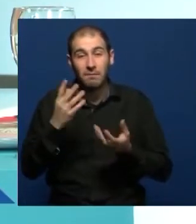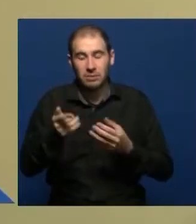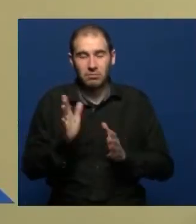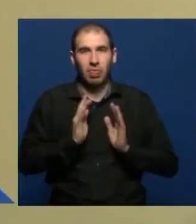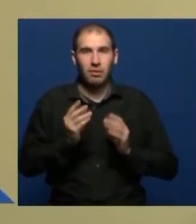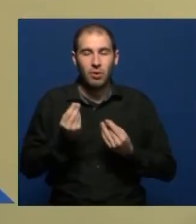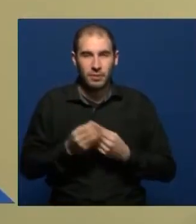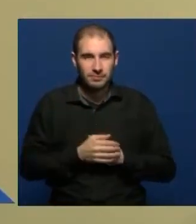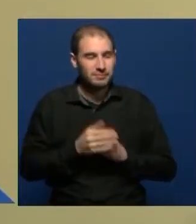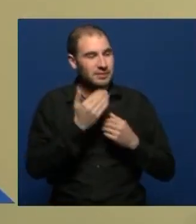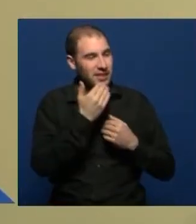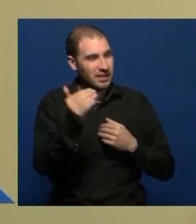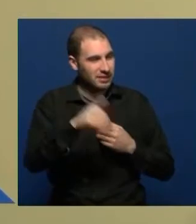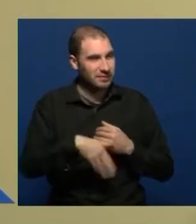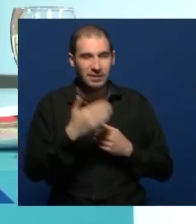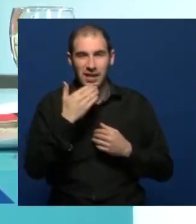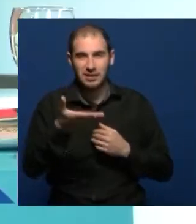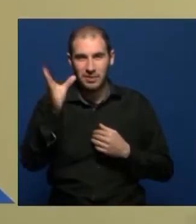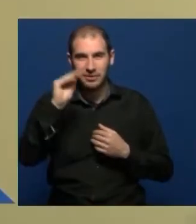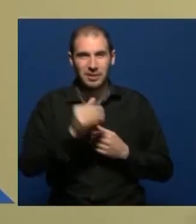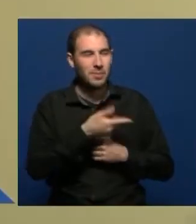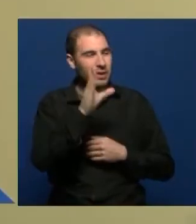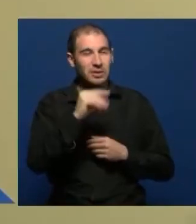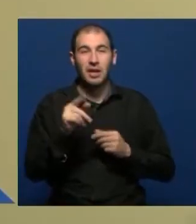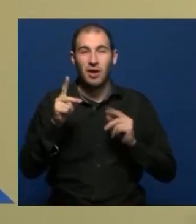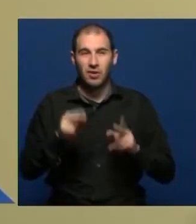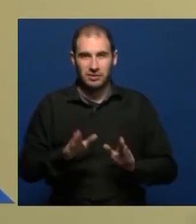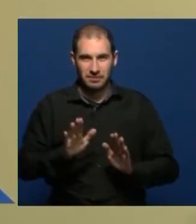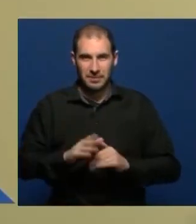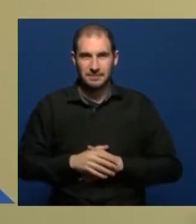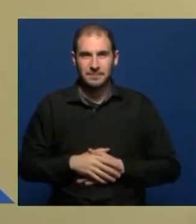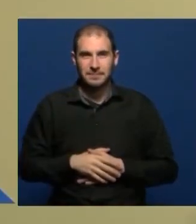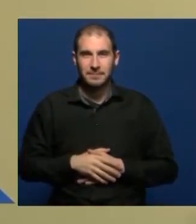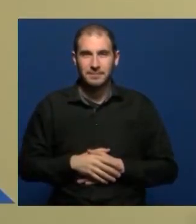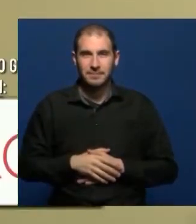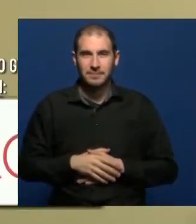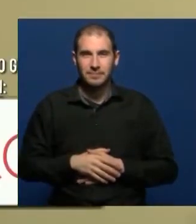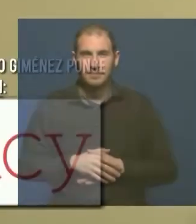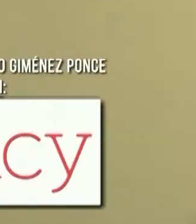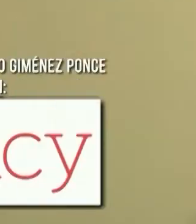Absolutamente. A ver qué es lo que pasa. Gracias por venir. Gracias, buenas noches. Buenas noches. Hacemos una pausa, ya venimos.